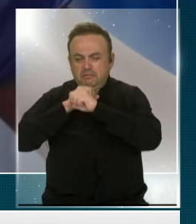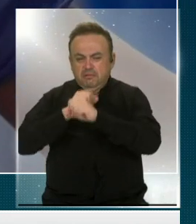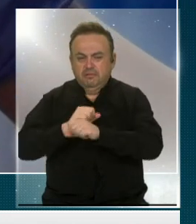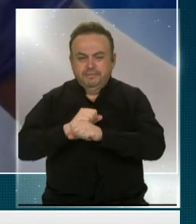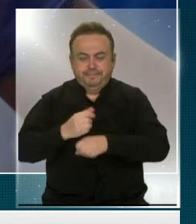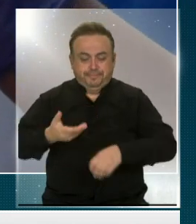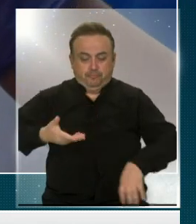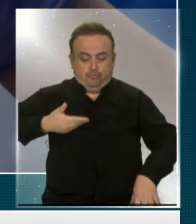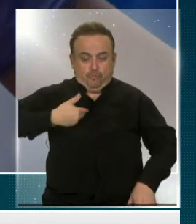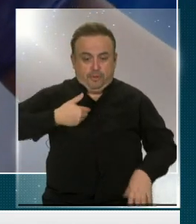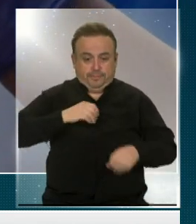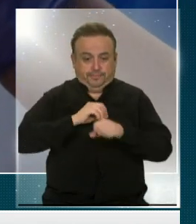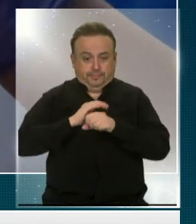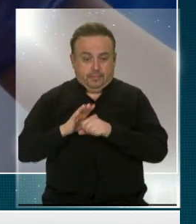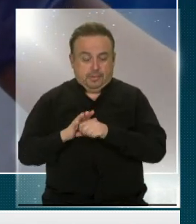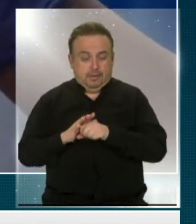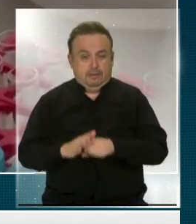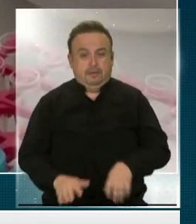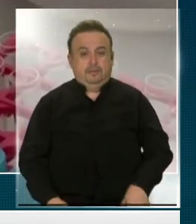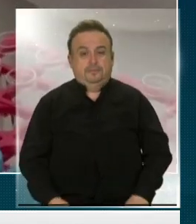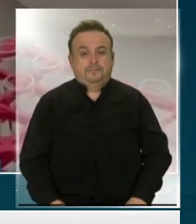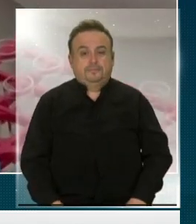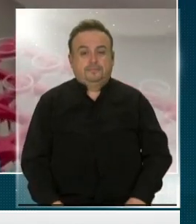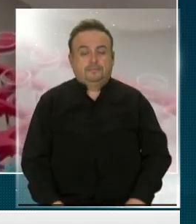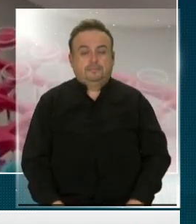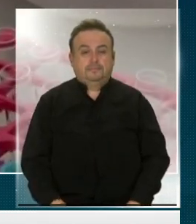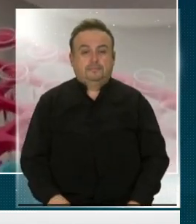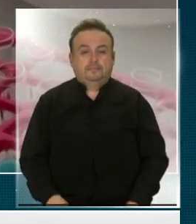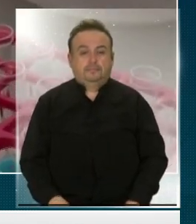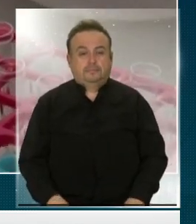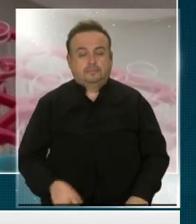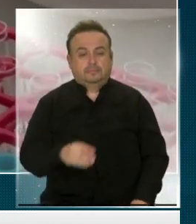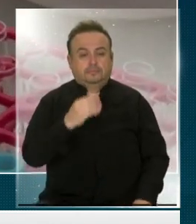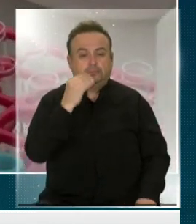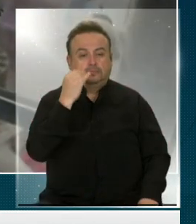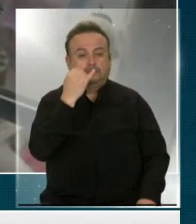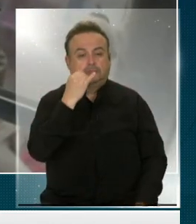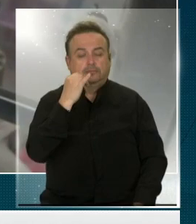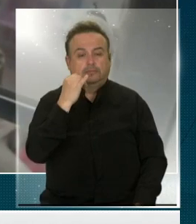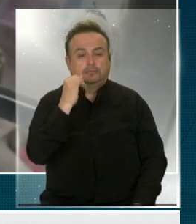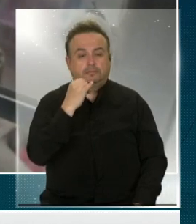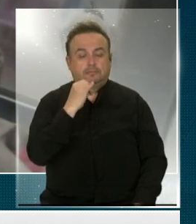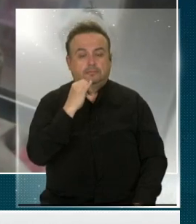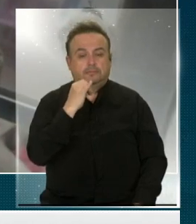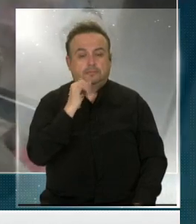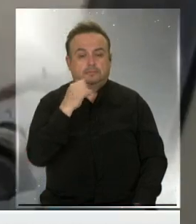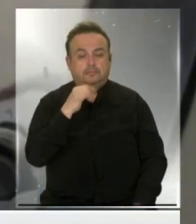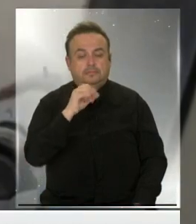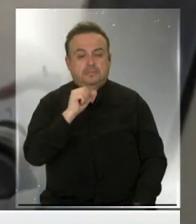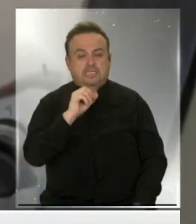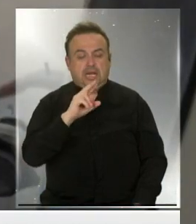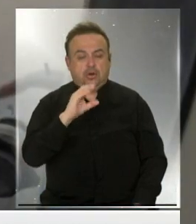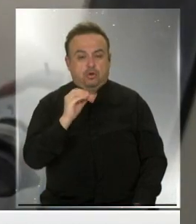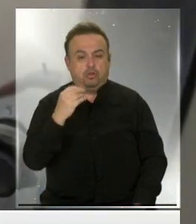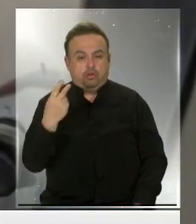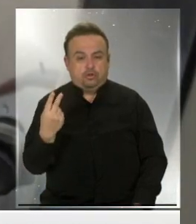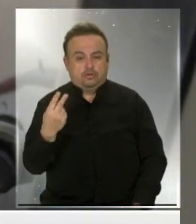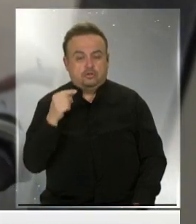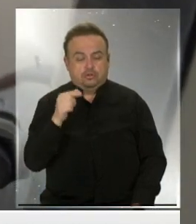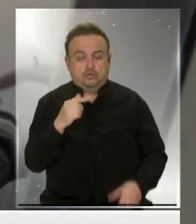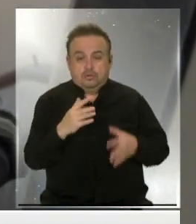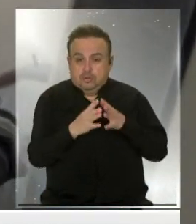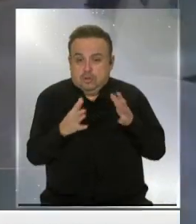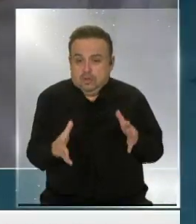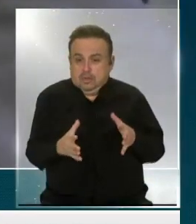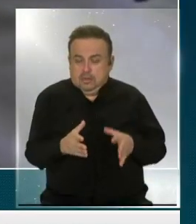infectarse con saltos 2 que cause ante el cob y 19 ahora el hecho de que vaya a haber un